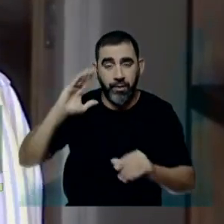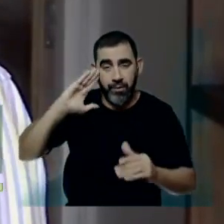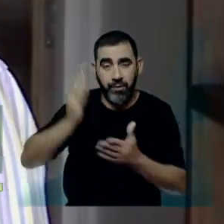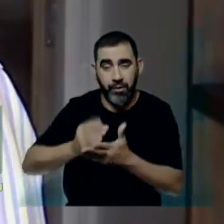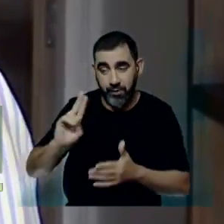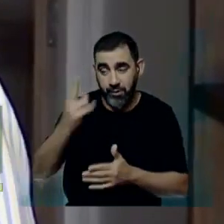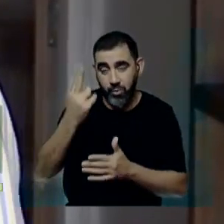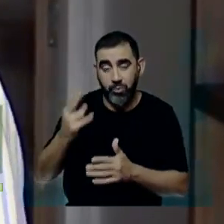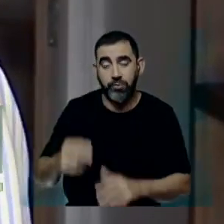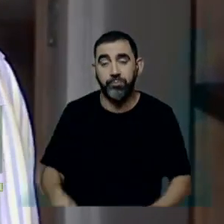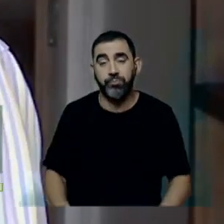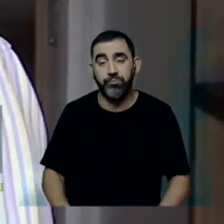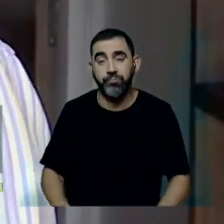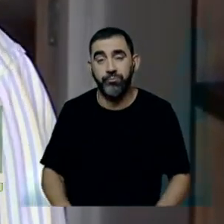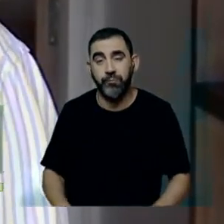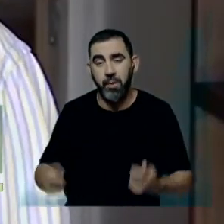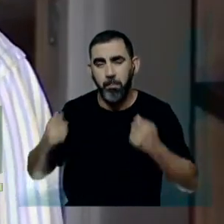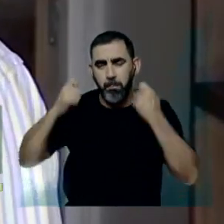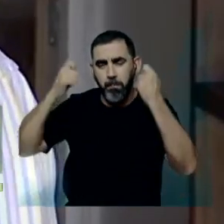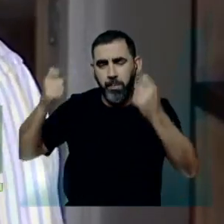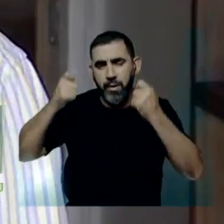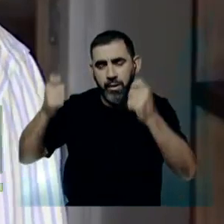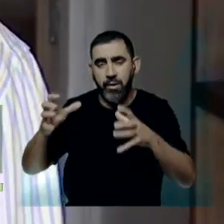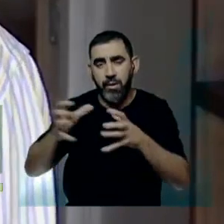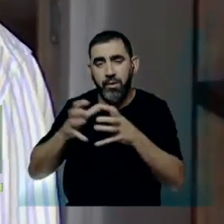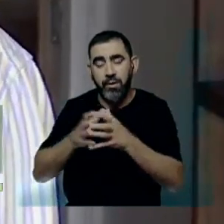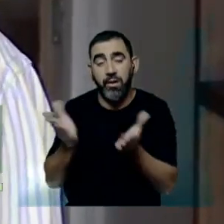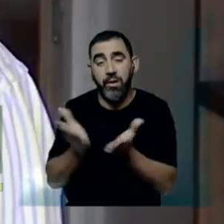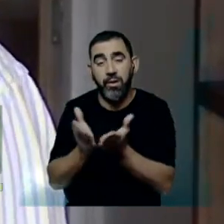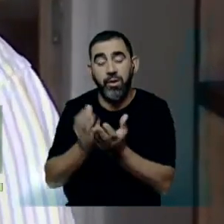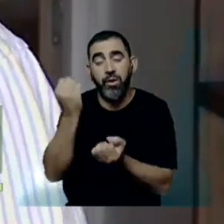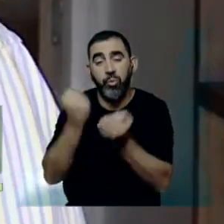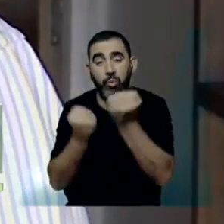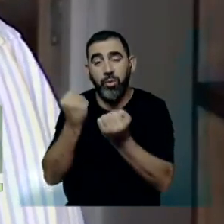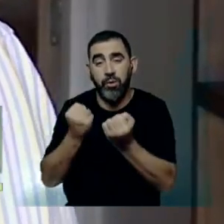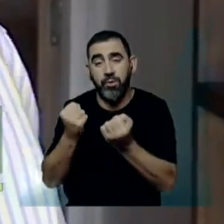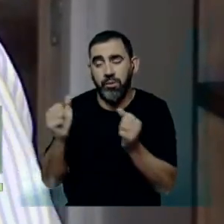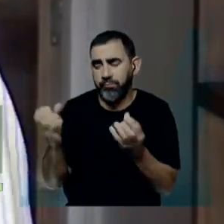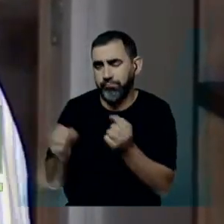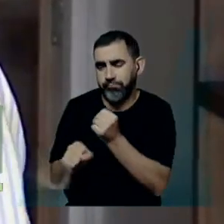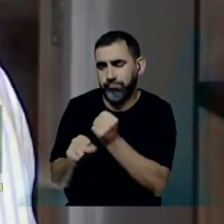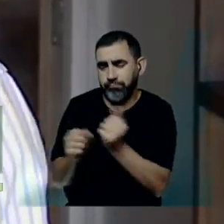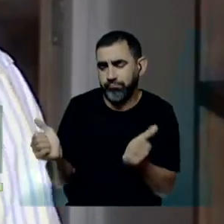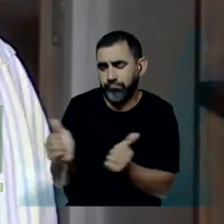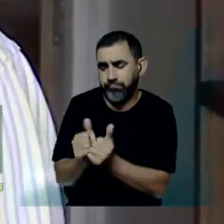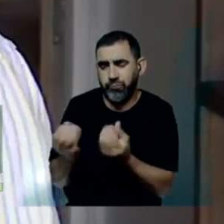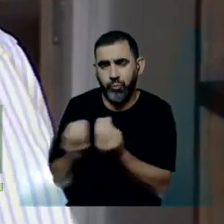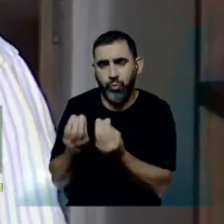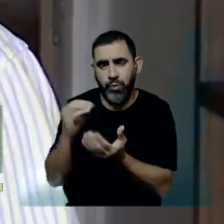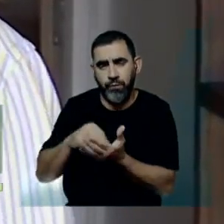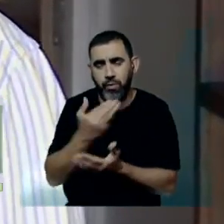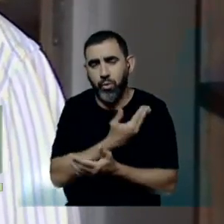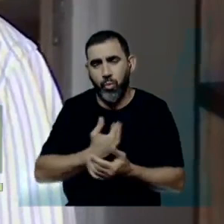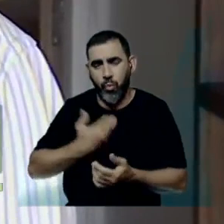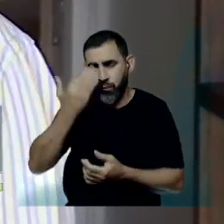en Uruguay. Nos tocó militar juntos en el Centro de Estudiantes de Ciencia Económica. A partir de allí trabajamos juntos una cantidad de oportunidades en los gobiernos del